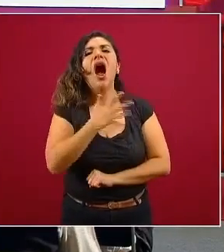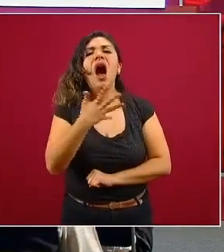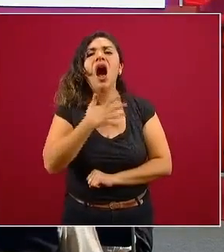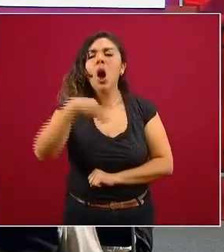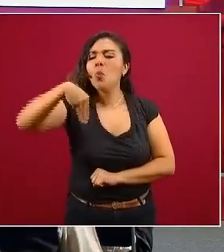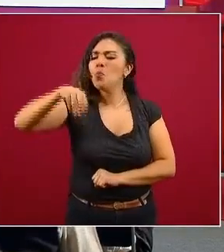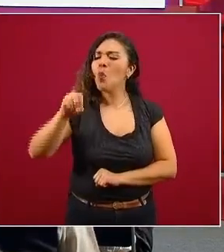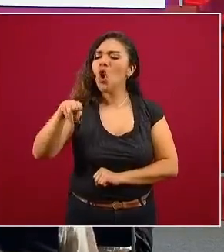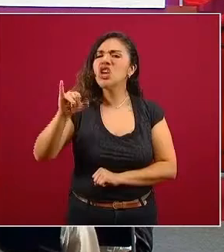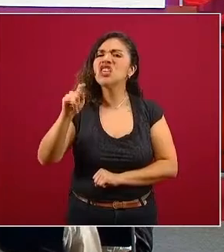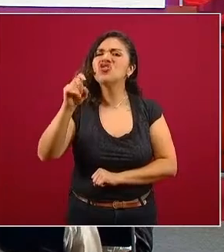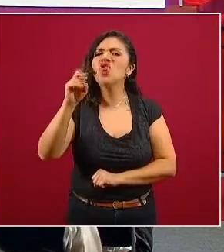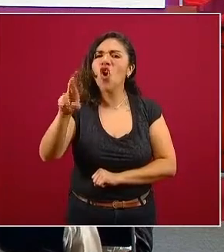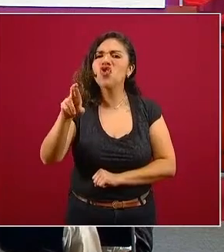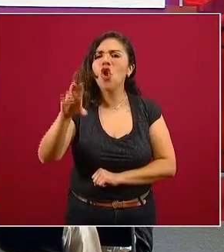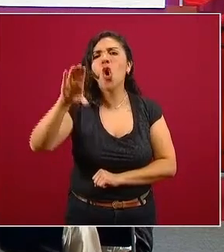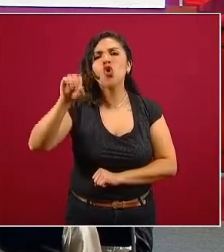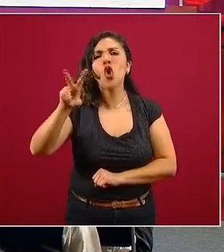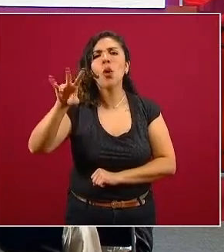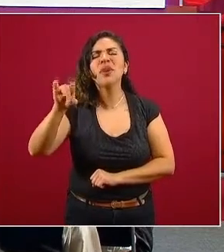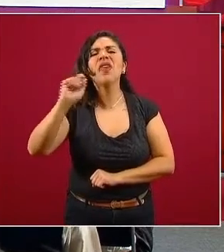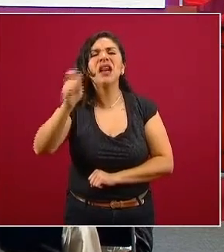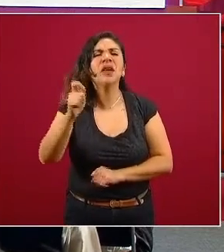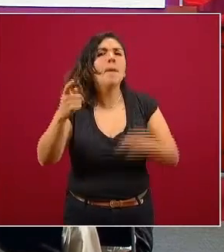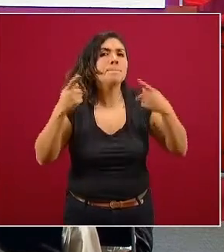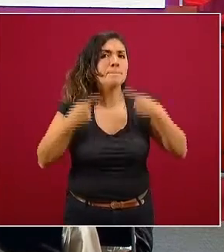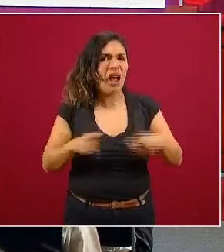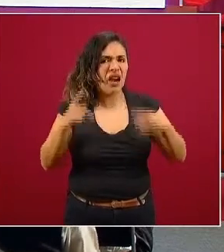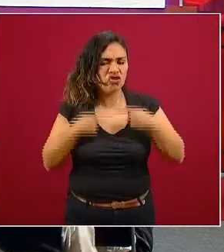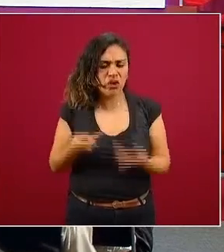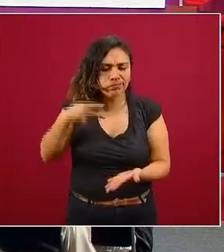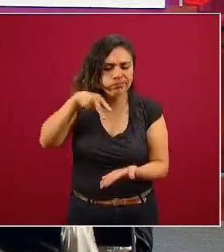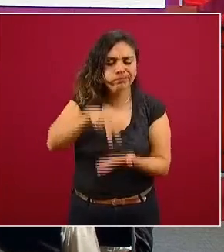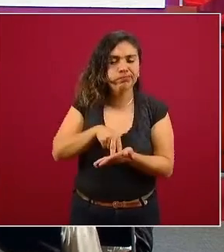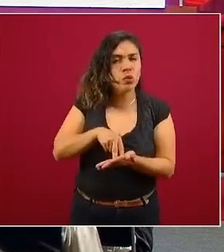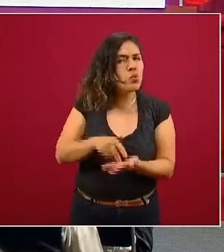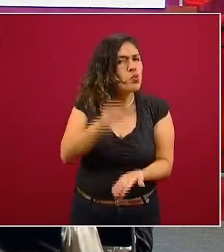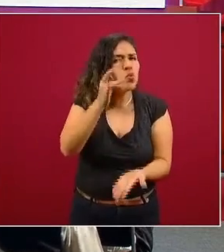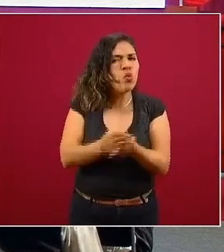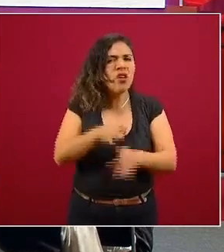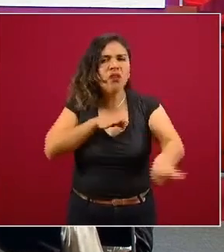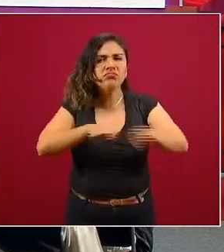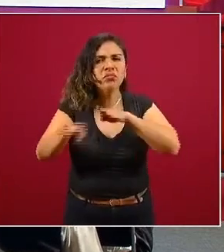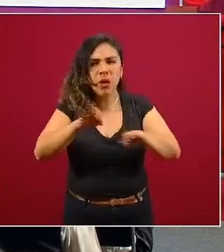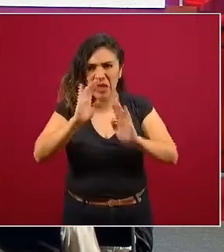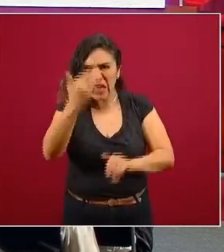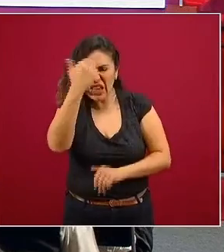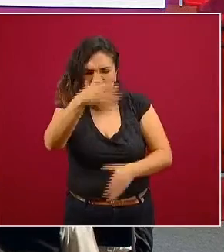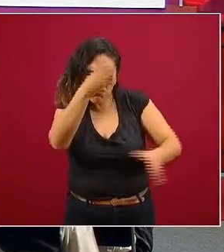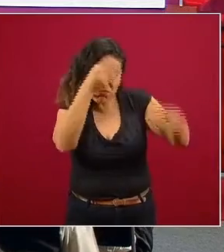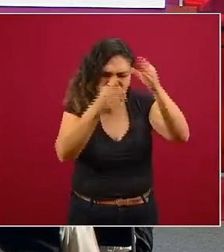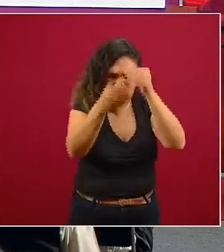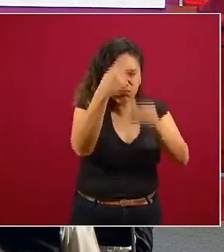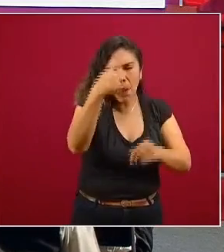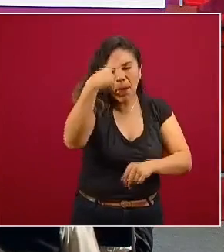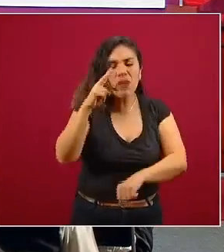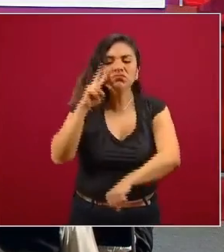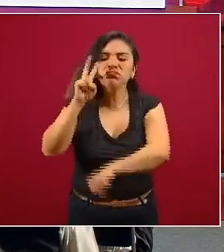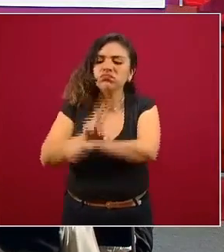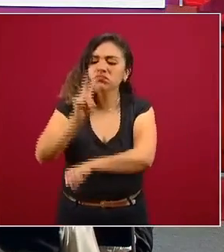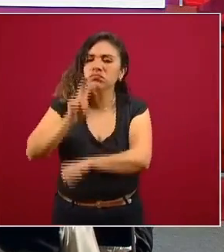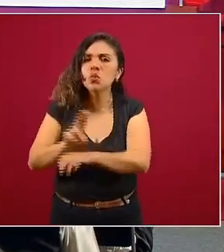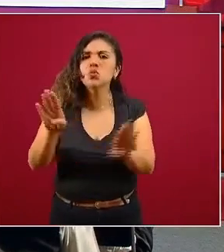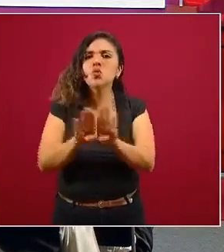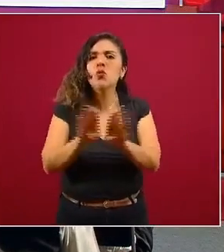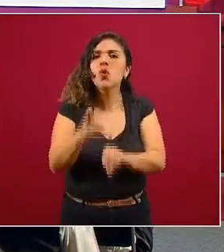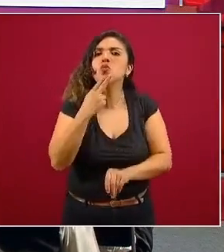llamaban monitores COVID, que son personajes que están específicamente capacitados para estar monitoreando